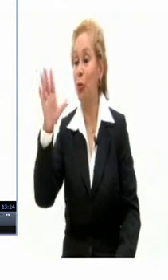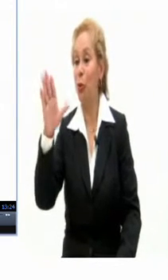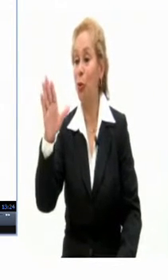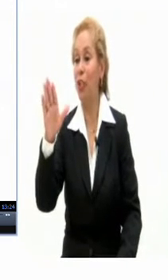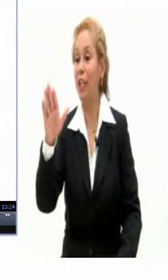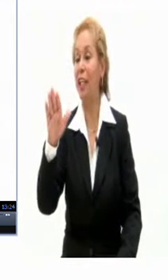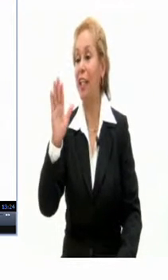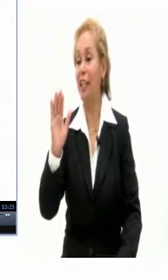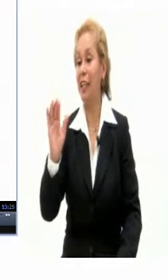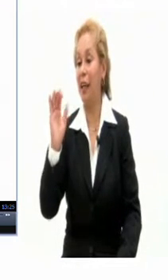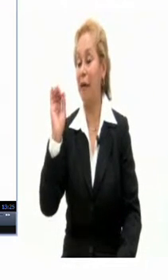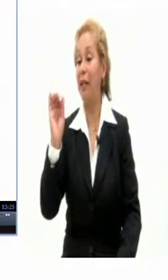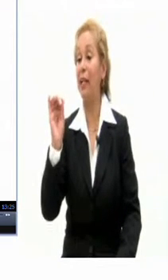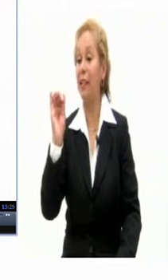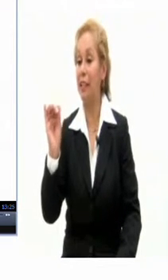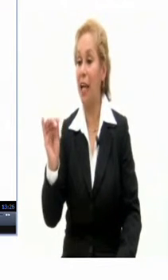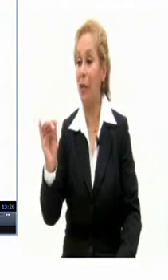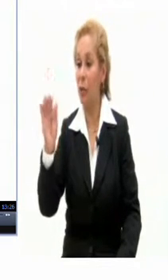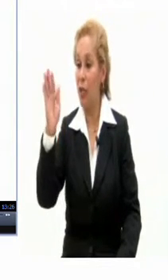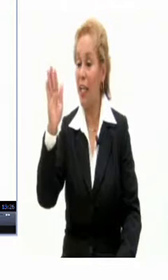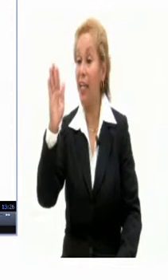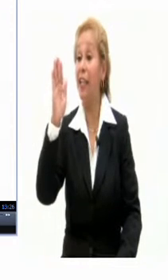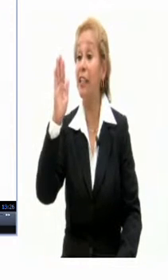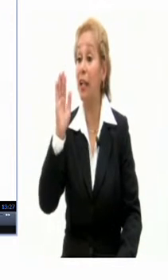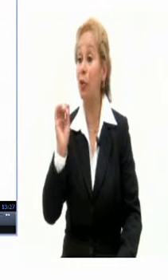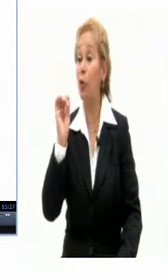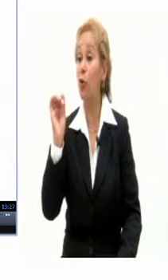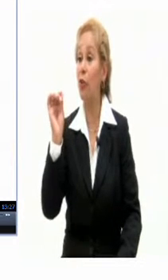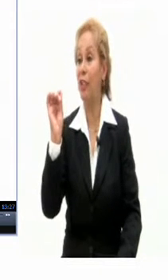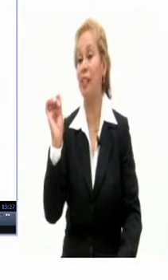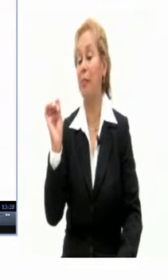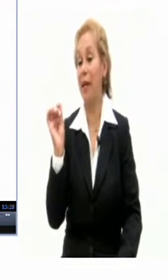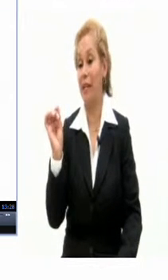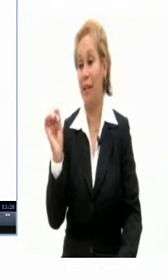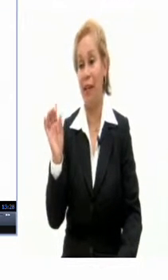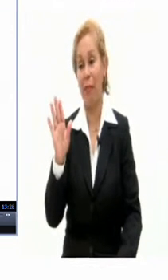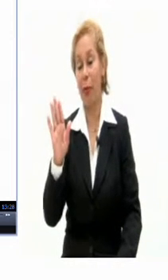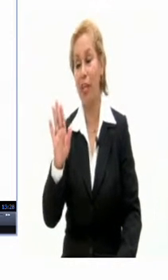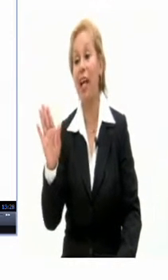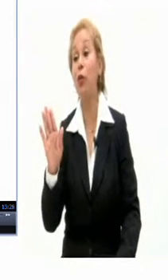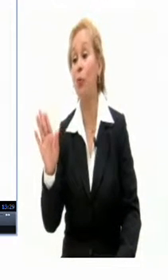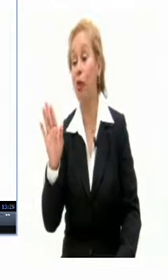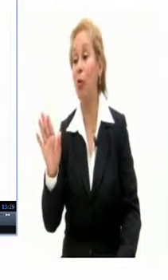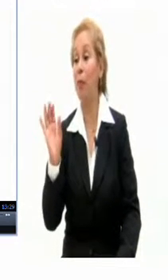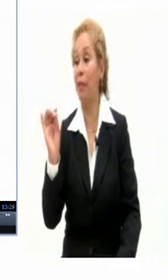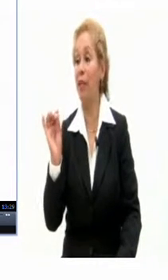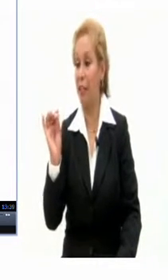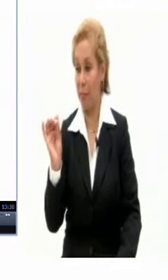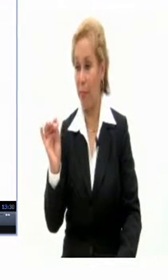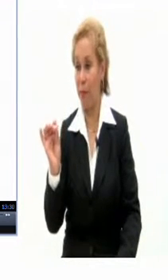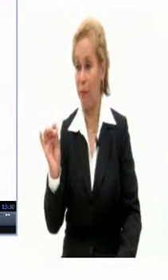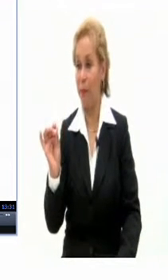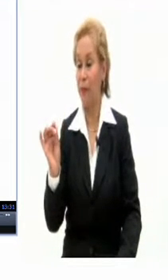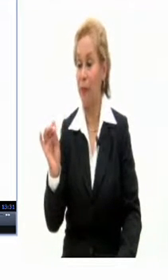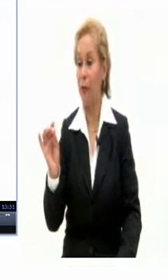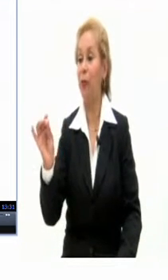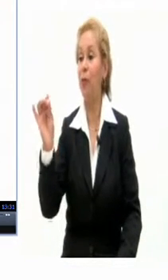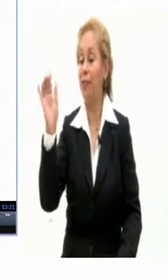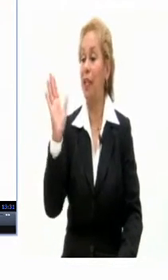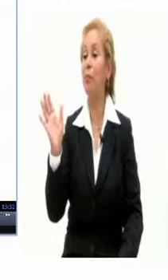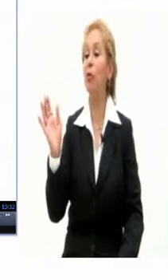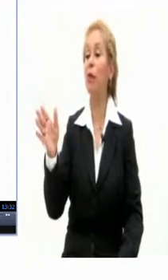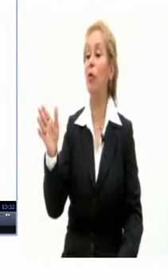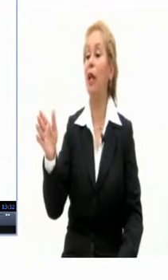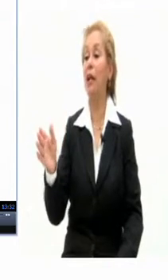semana 2, ustedes ya tienen que haber alcanzado el desarrollo de esta parte, porque ya no podemos perder el tiempo,